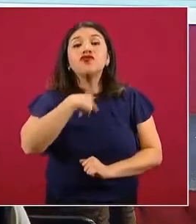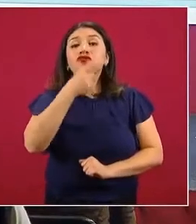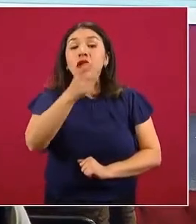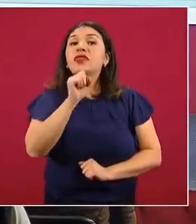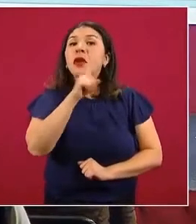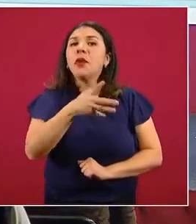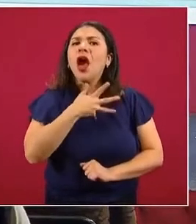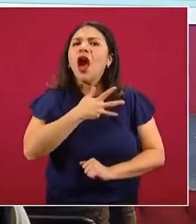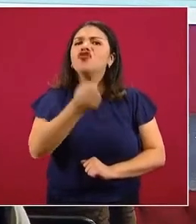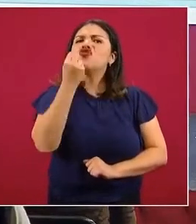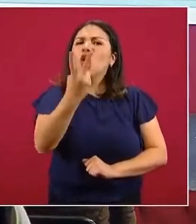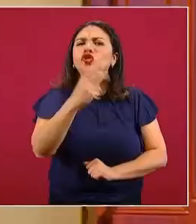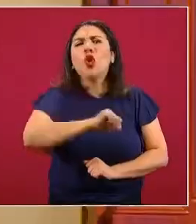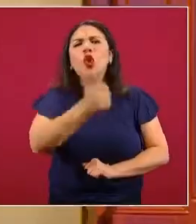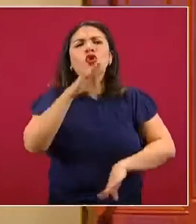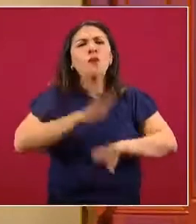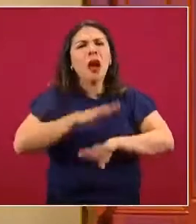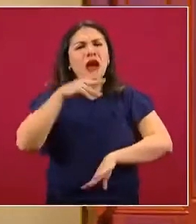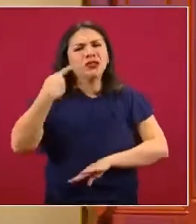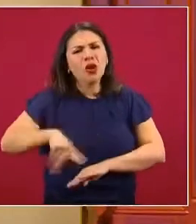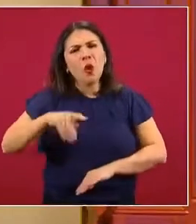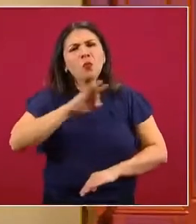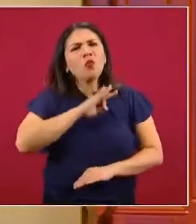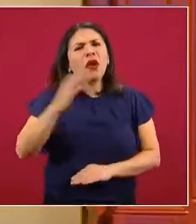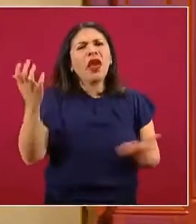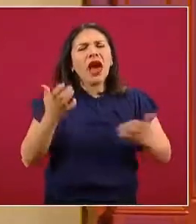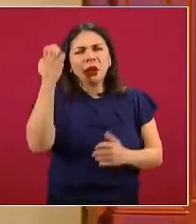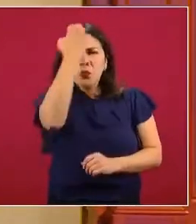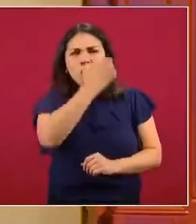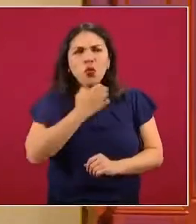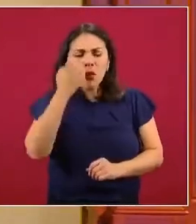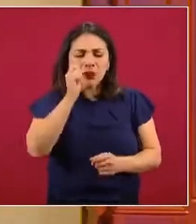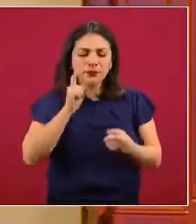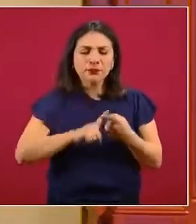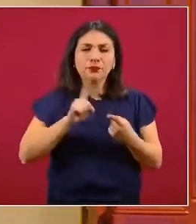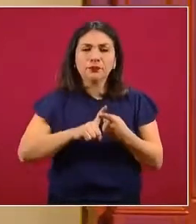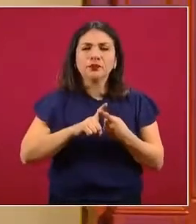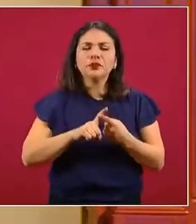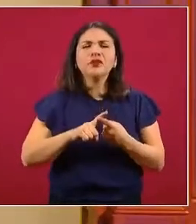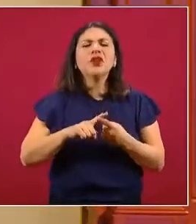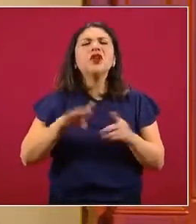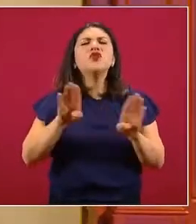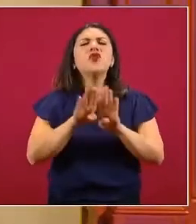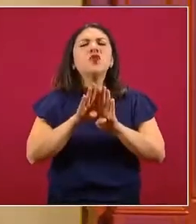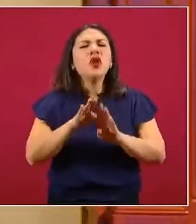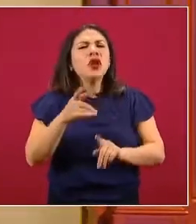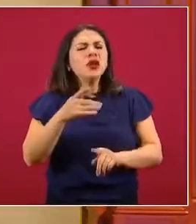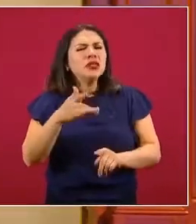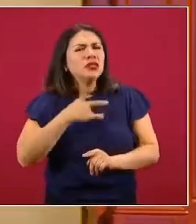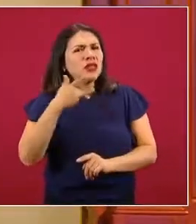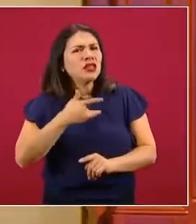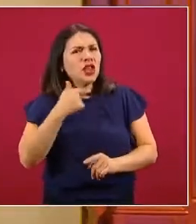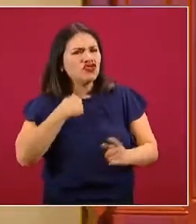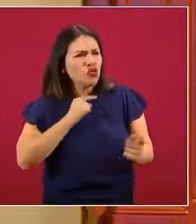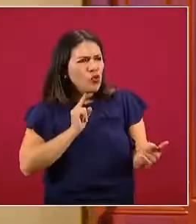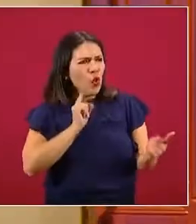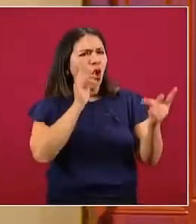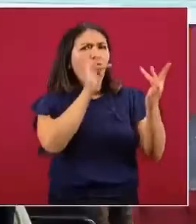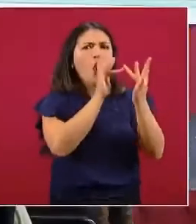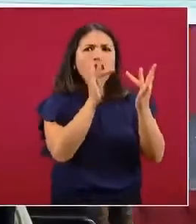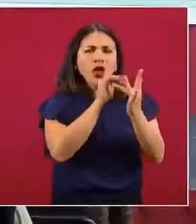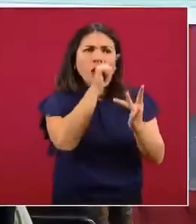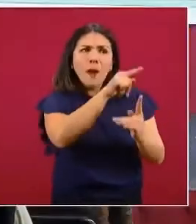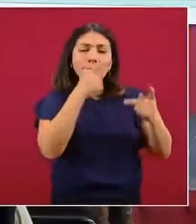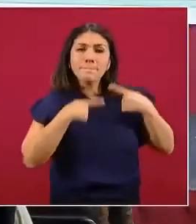tenemos también dos opciones más en México para confirmar casos, que es la asociación epidemiológica, es decir, el contacto de